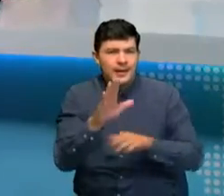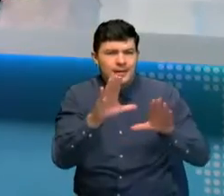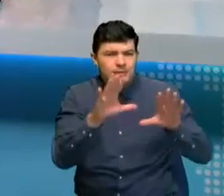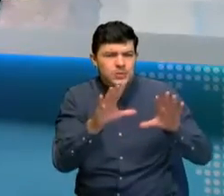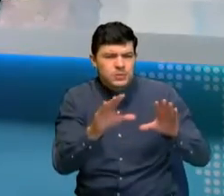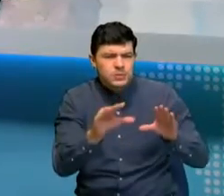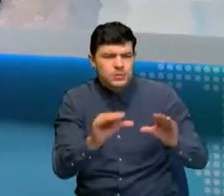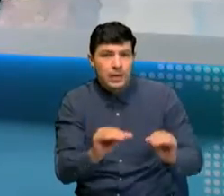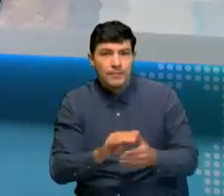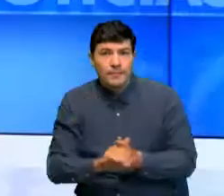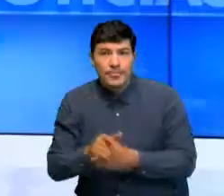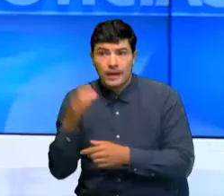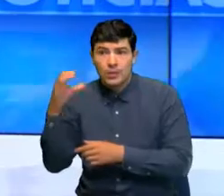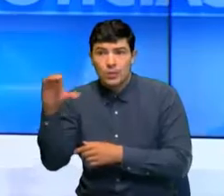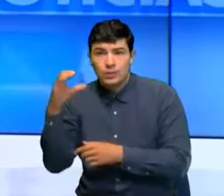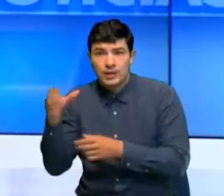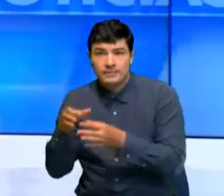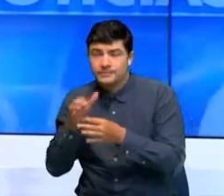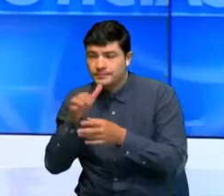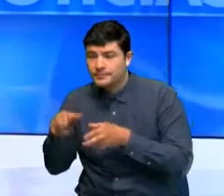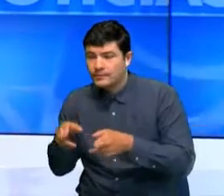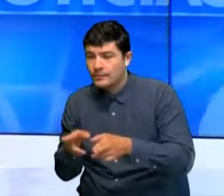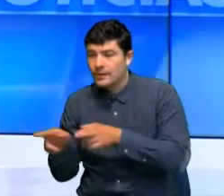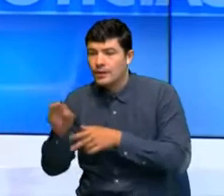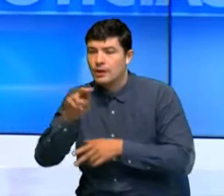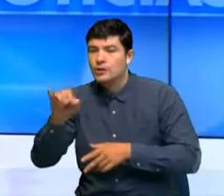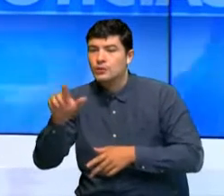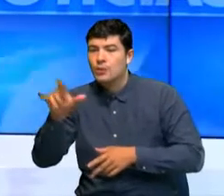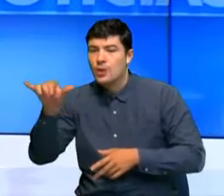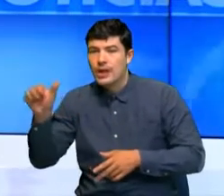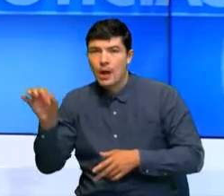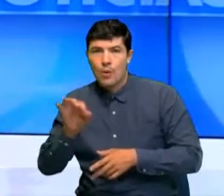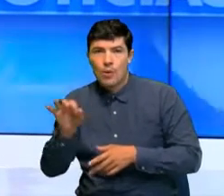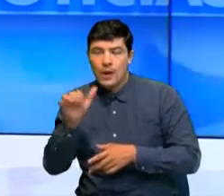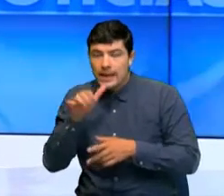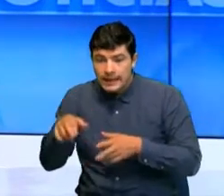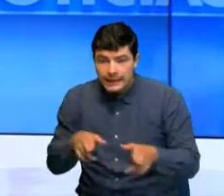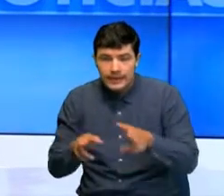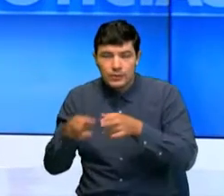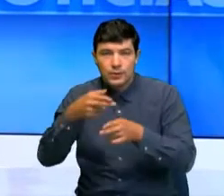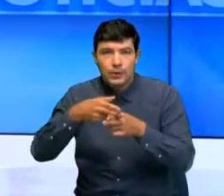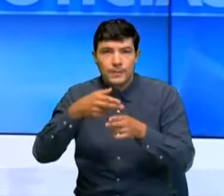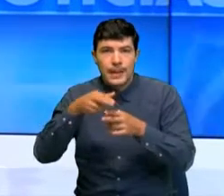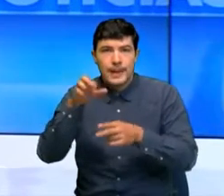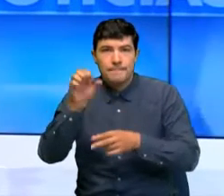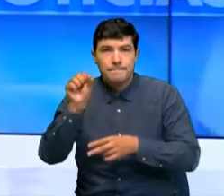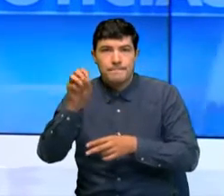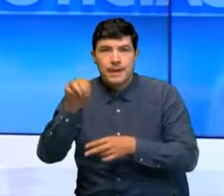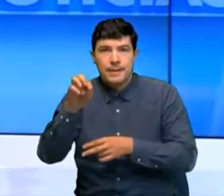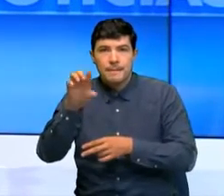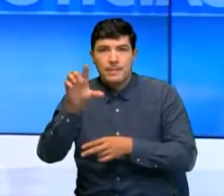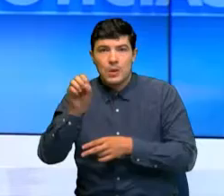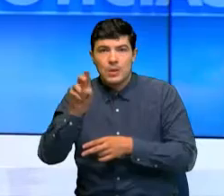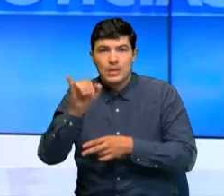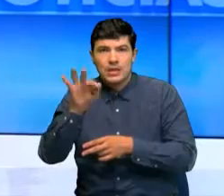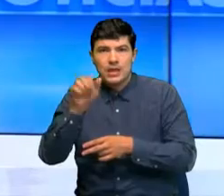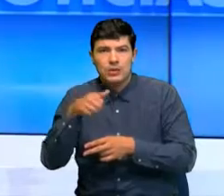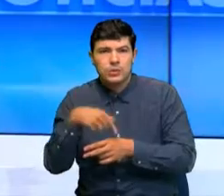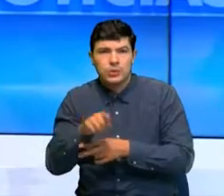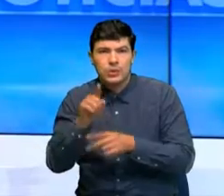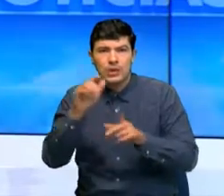los ríos Zulia y especialmente el Pamplonita se encuentran en sus más bajos niveles históricos y amenazan